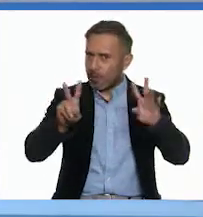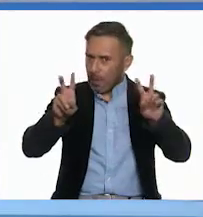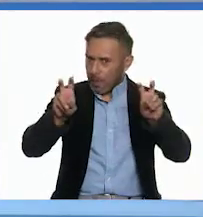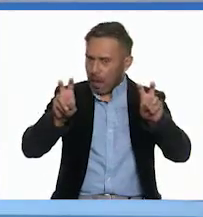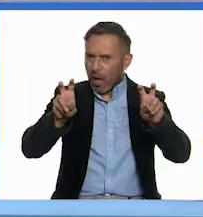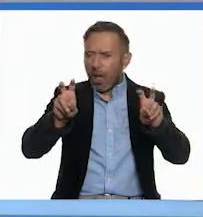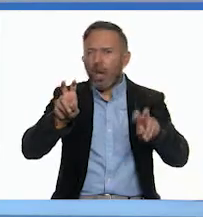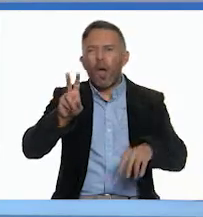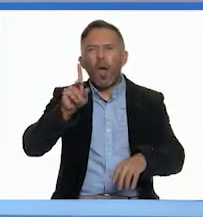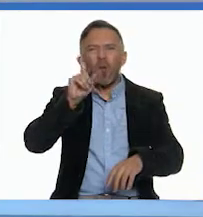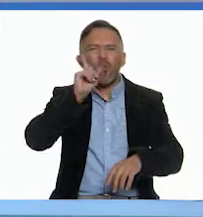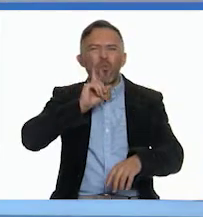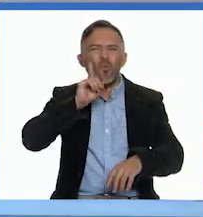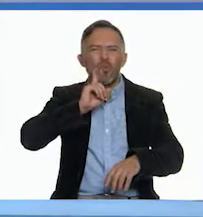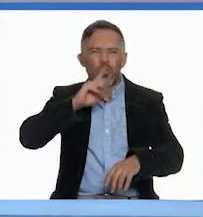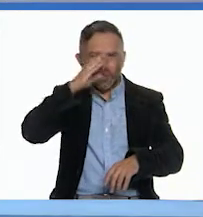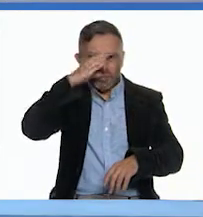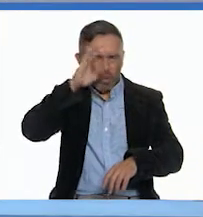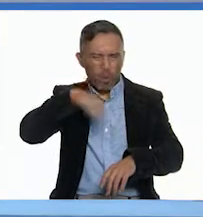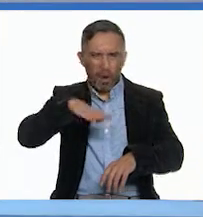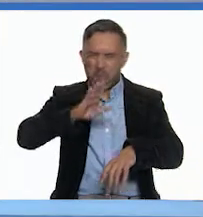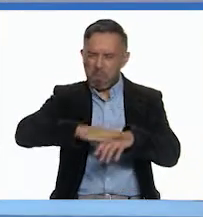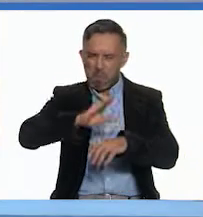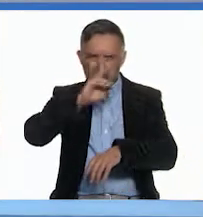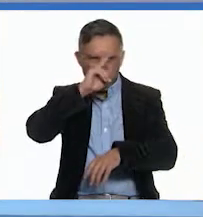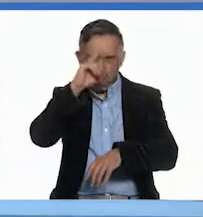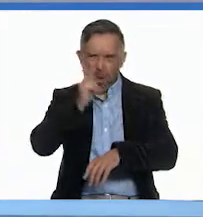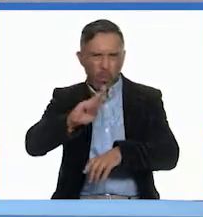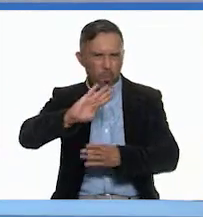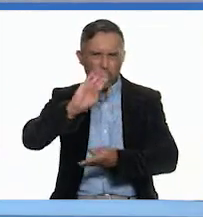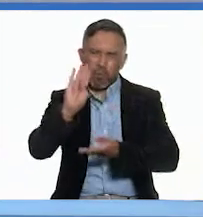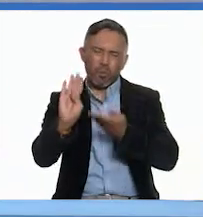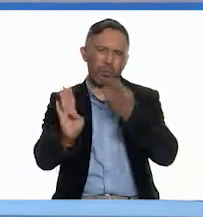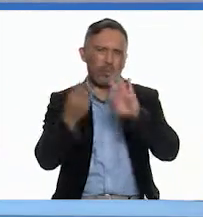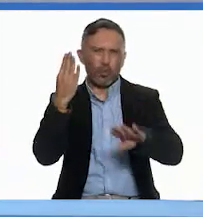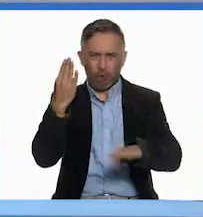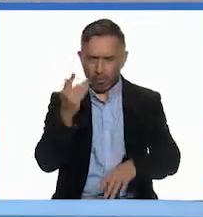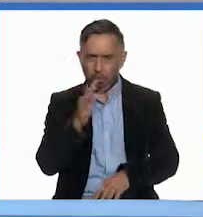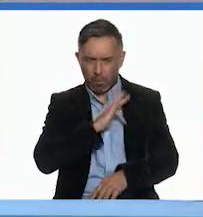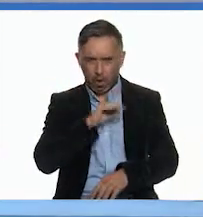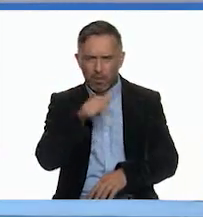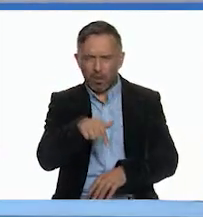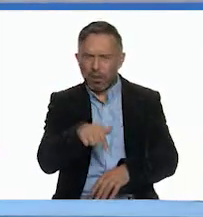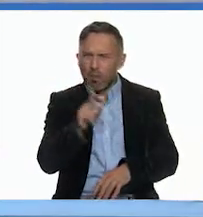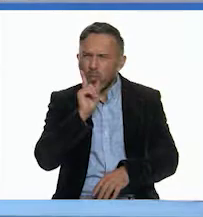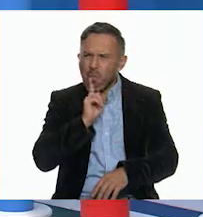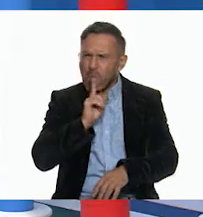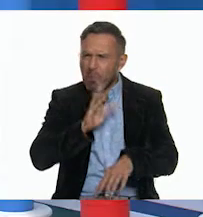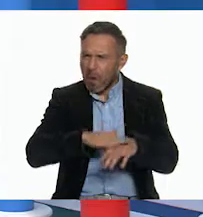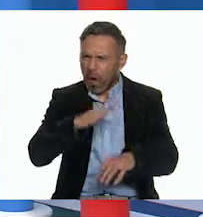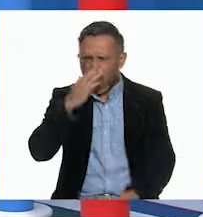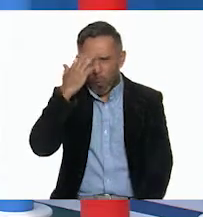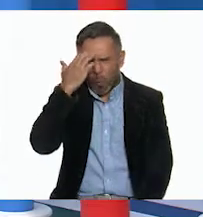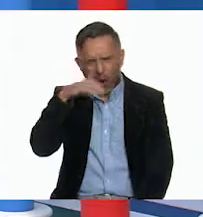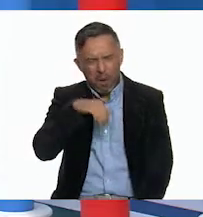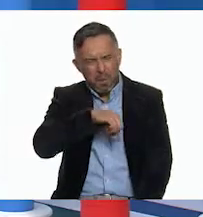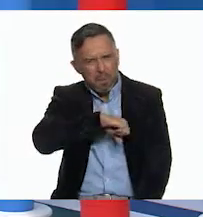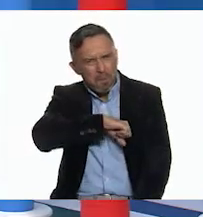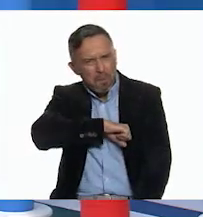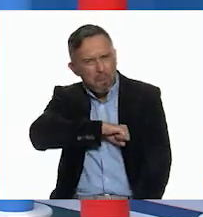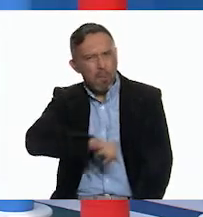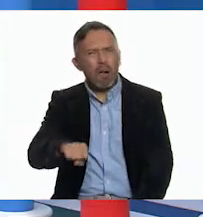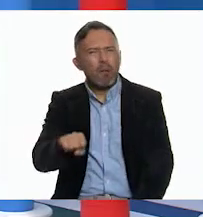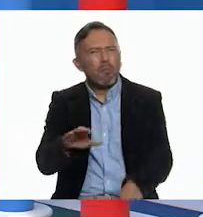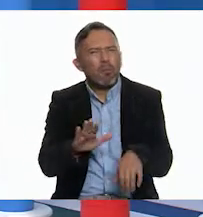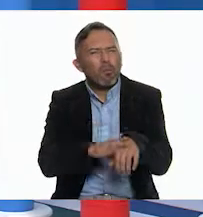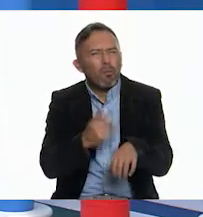mundo y descubrir por qué era tan mala. Esa es una excelente